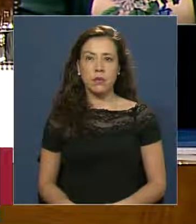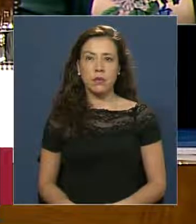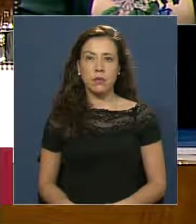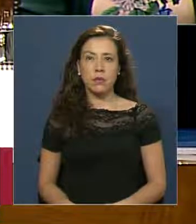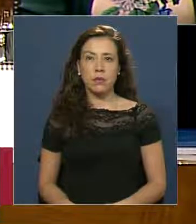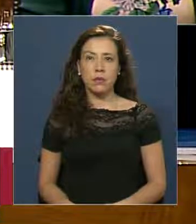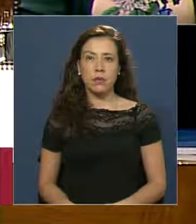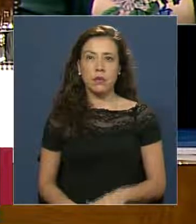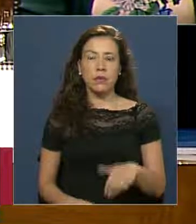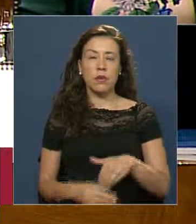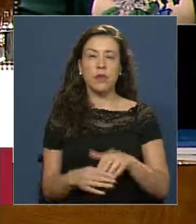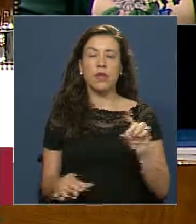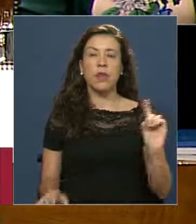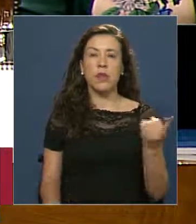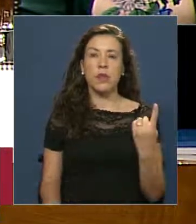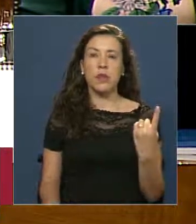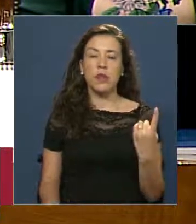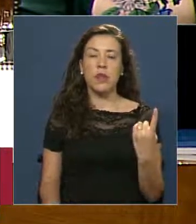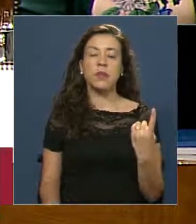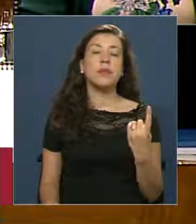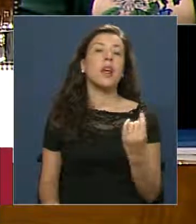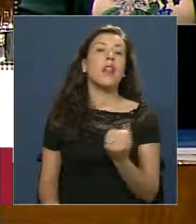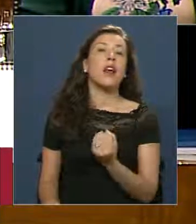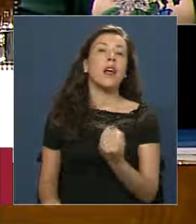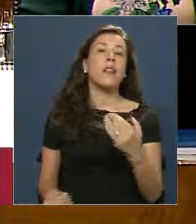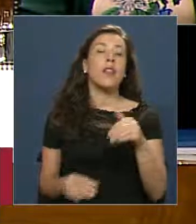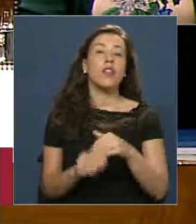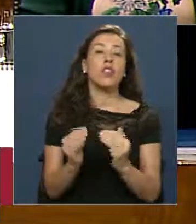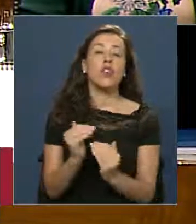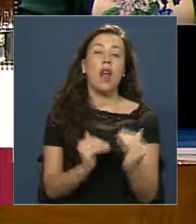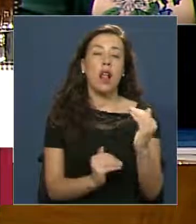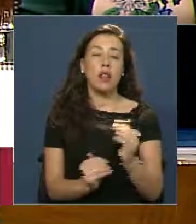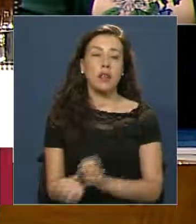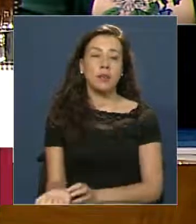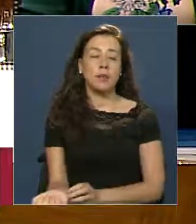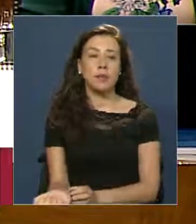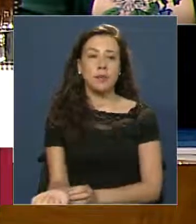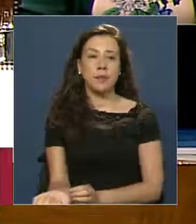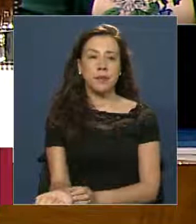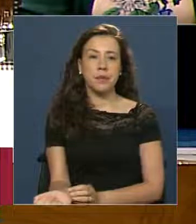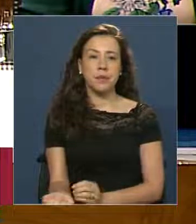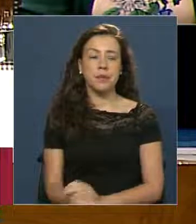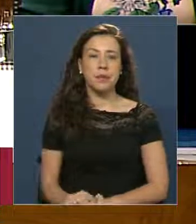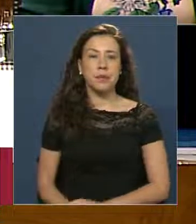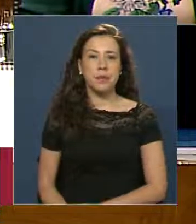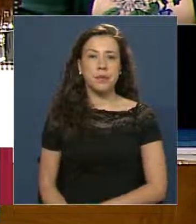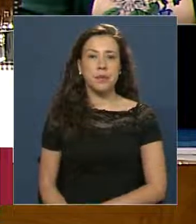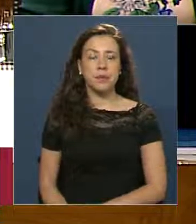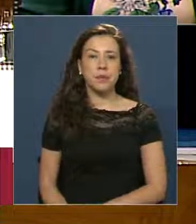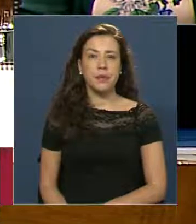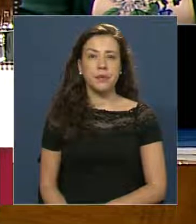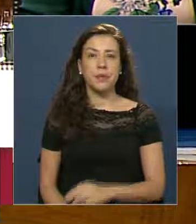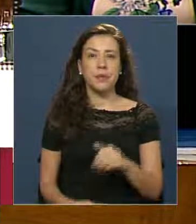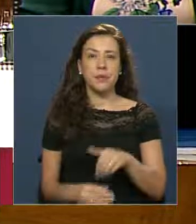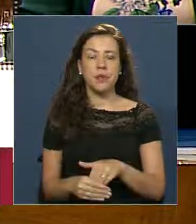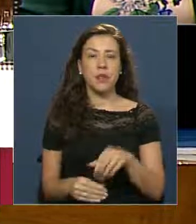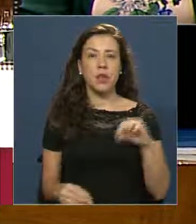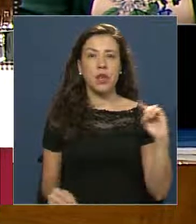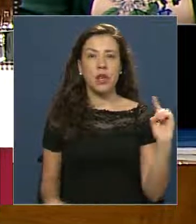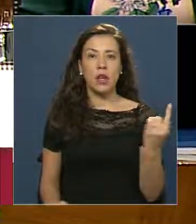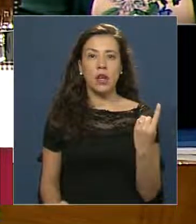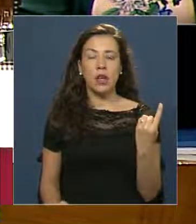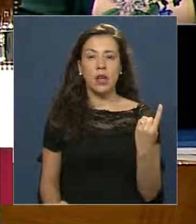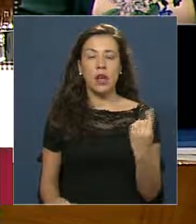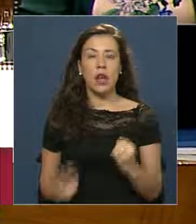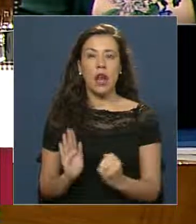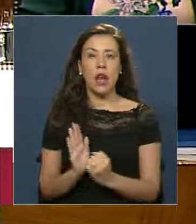Votación general con quórum calificado. Silencio, por favor. En votación general,